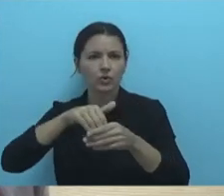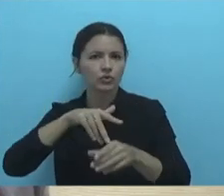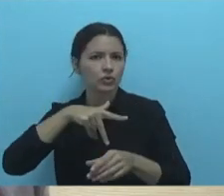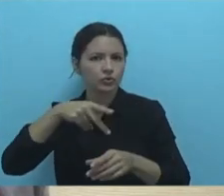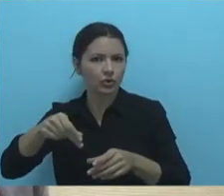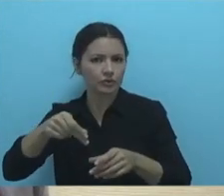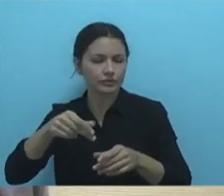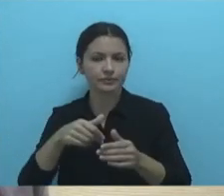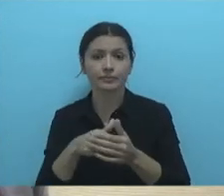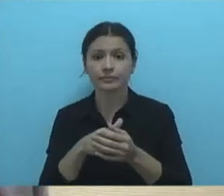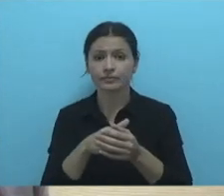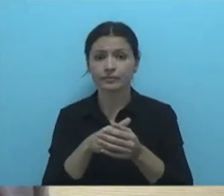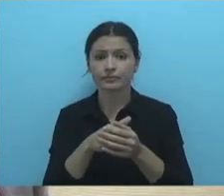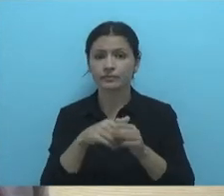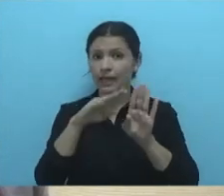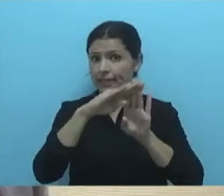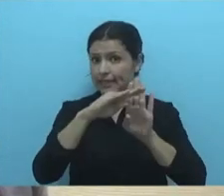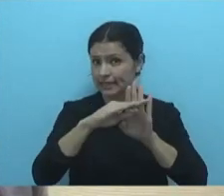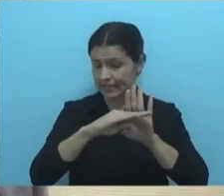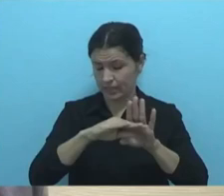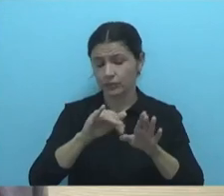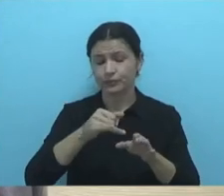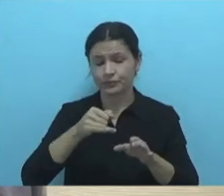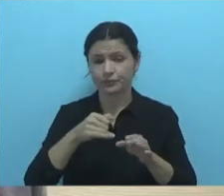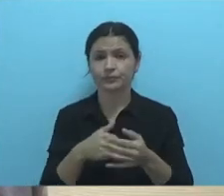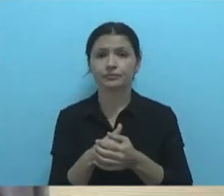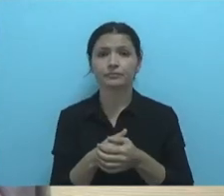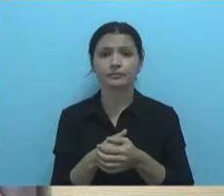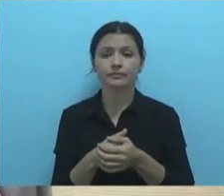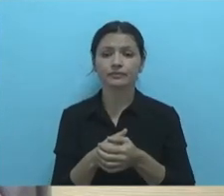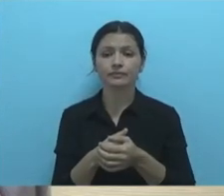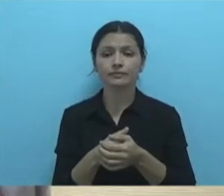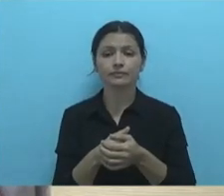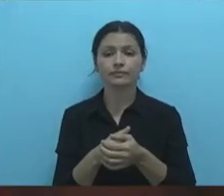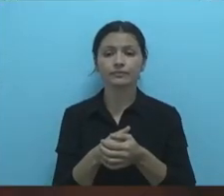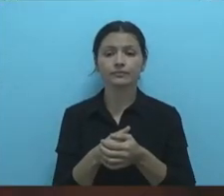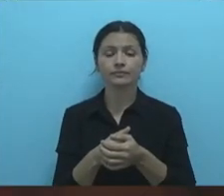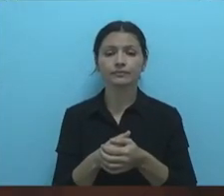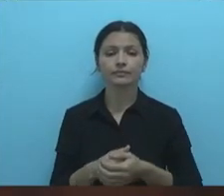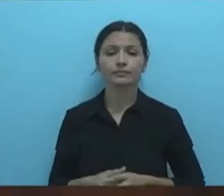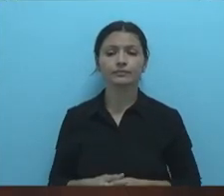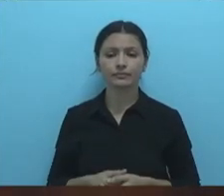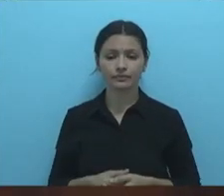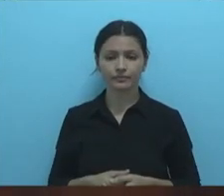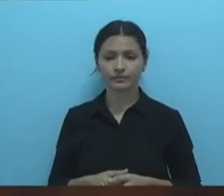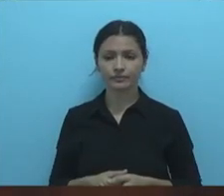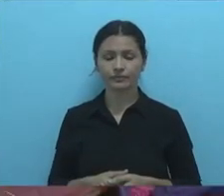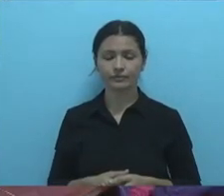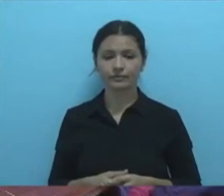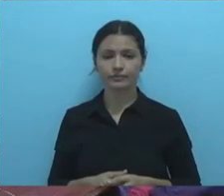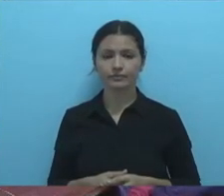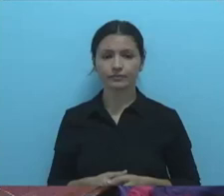del nuevo listado Sí gracias diputada María Jimena sola tiene la